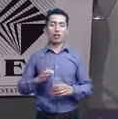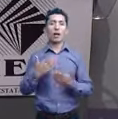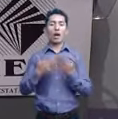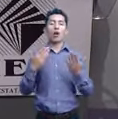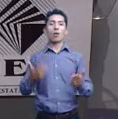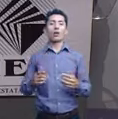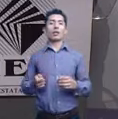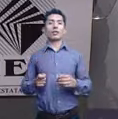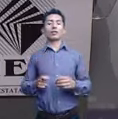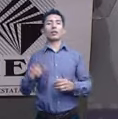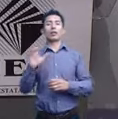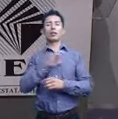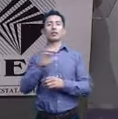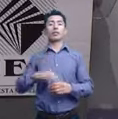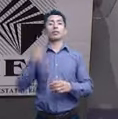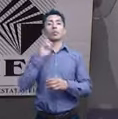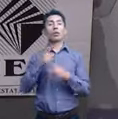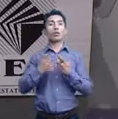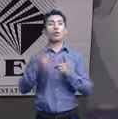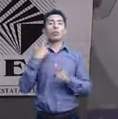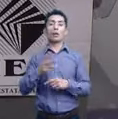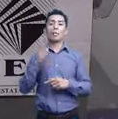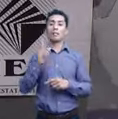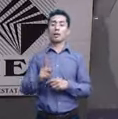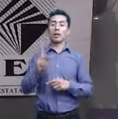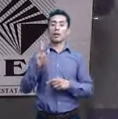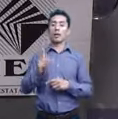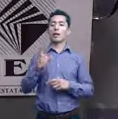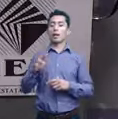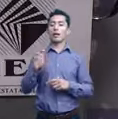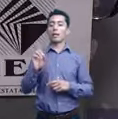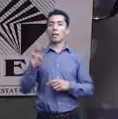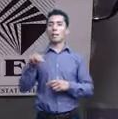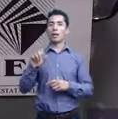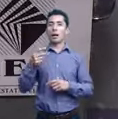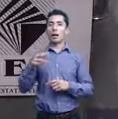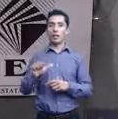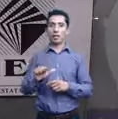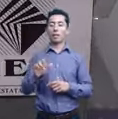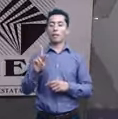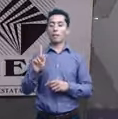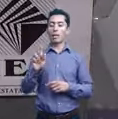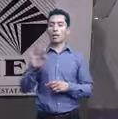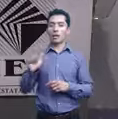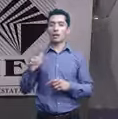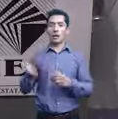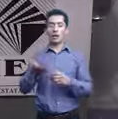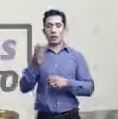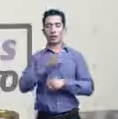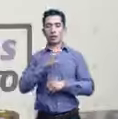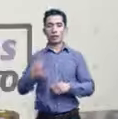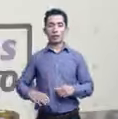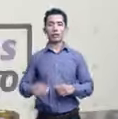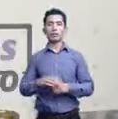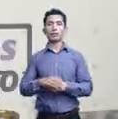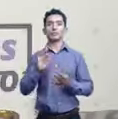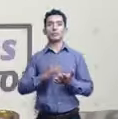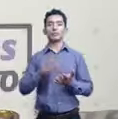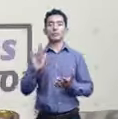A continuación, la candidata del Partido de la Revolución Democrática, Marta Patricia Cipriano Jiménez. Adelante, candidata.